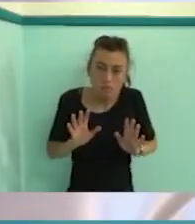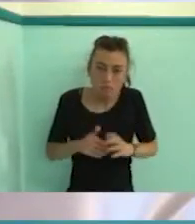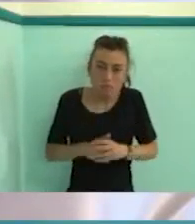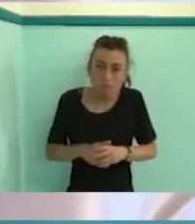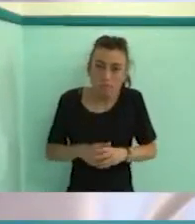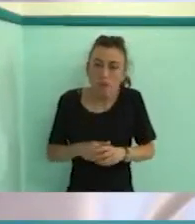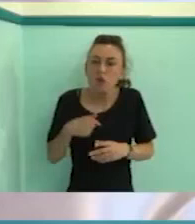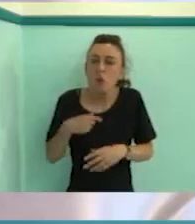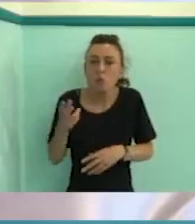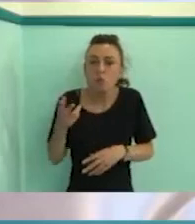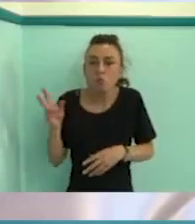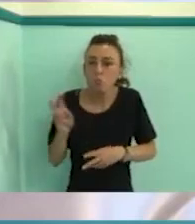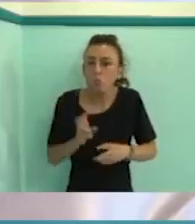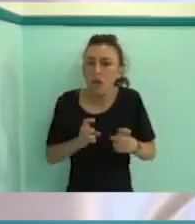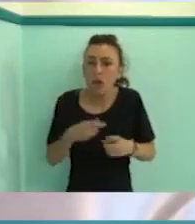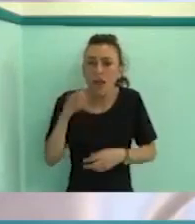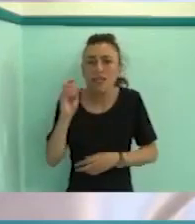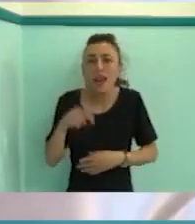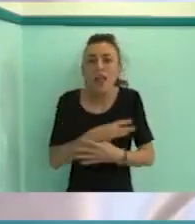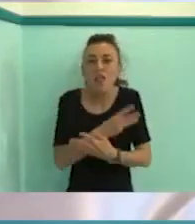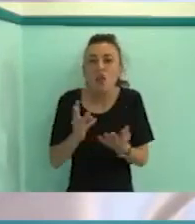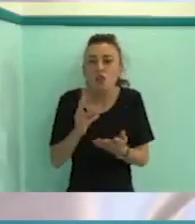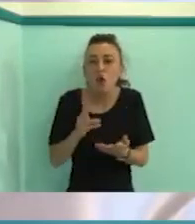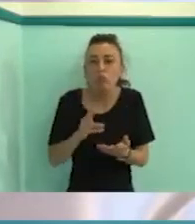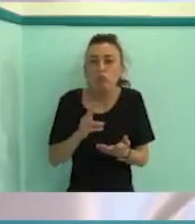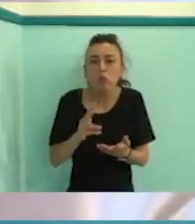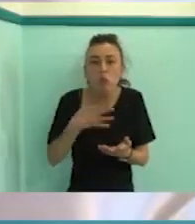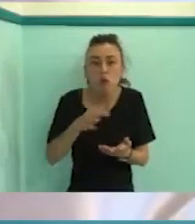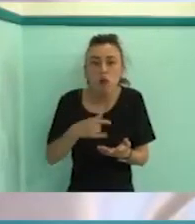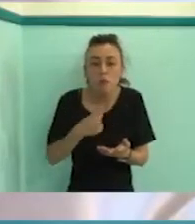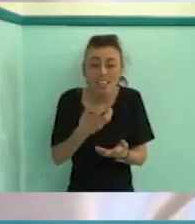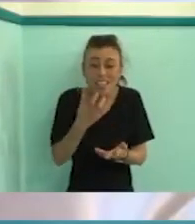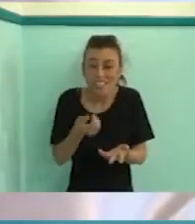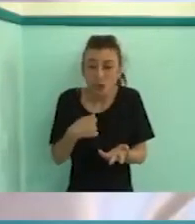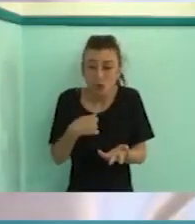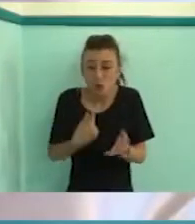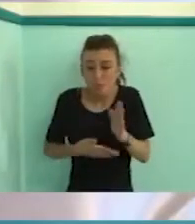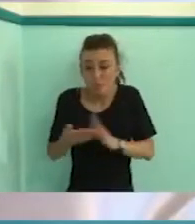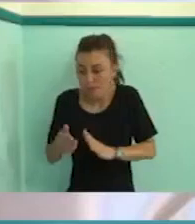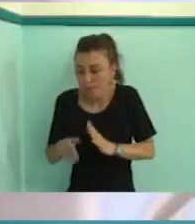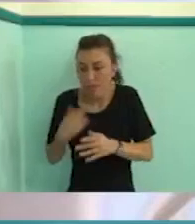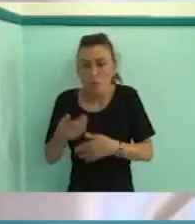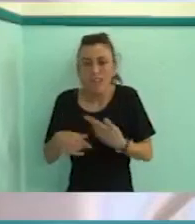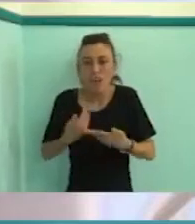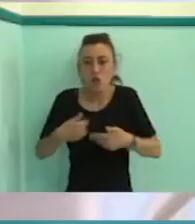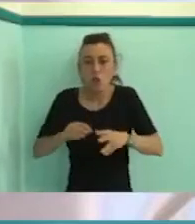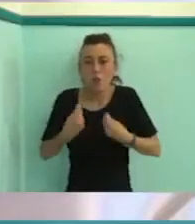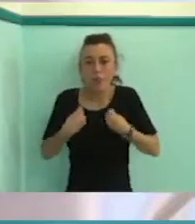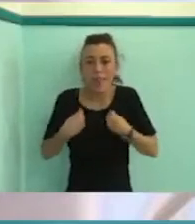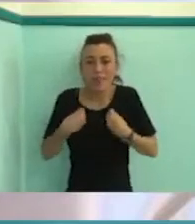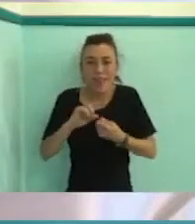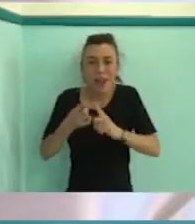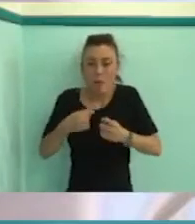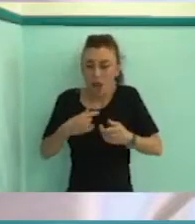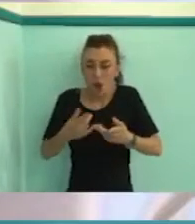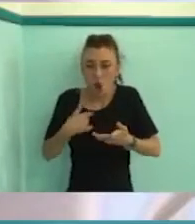18 una atrás de otra pero si tú no sales de aquí y Tú empiezas a alimentar todo esto que hemos trabajado aquí en tu vida da igual Cuántas veces yo te lo